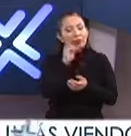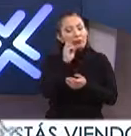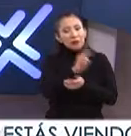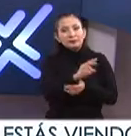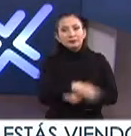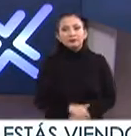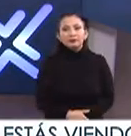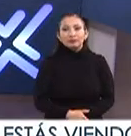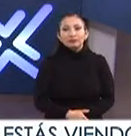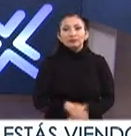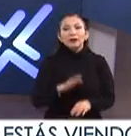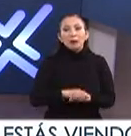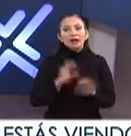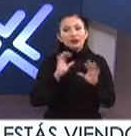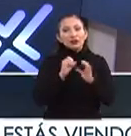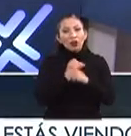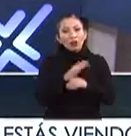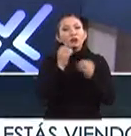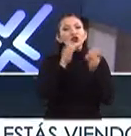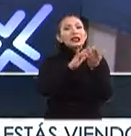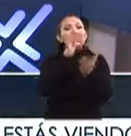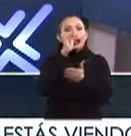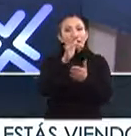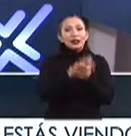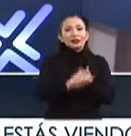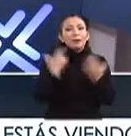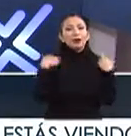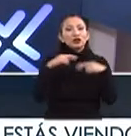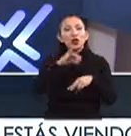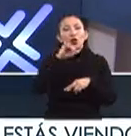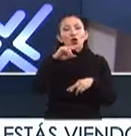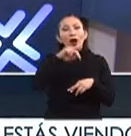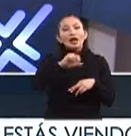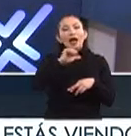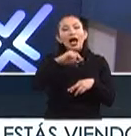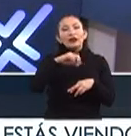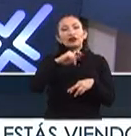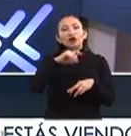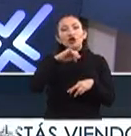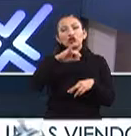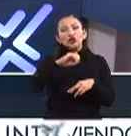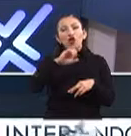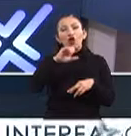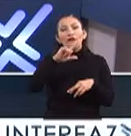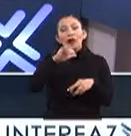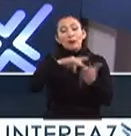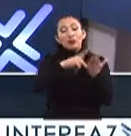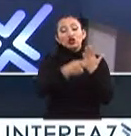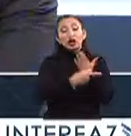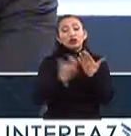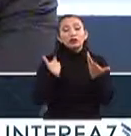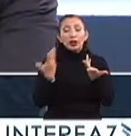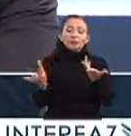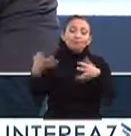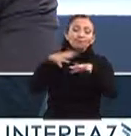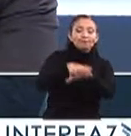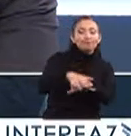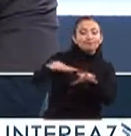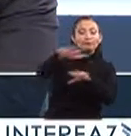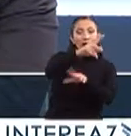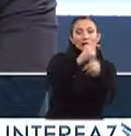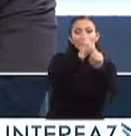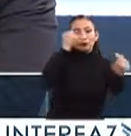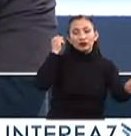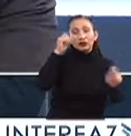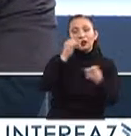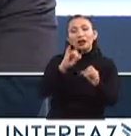encontrar más detalles al respecto. Muchísimas gracias, maestro Juan Antonio Olvera. Claro, es integrante del proyecto de integración en el